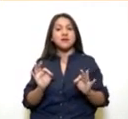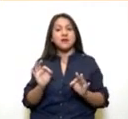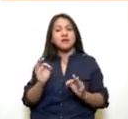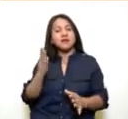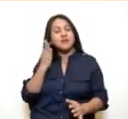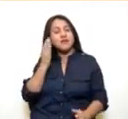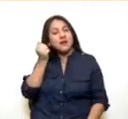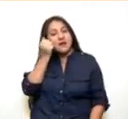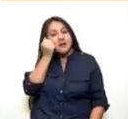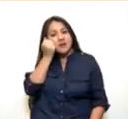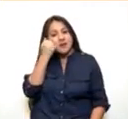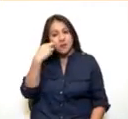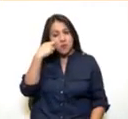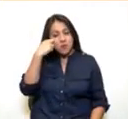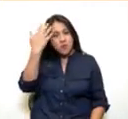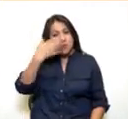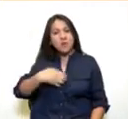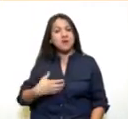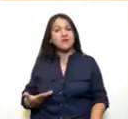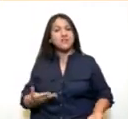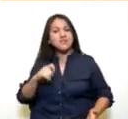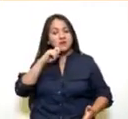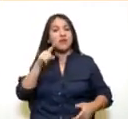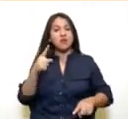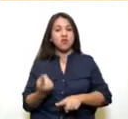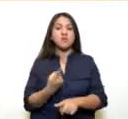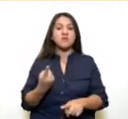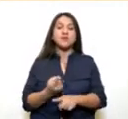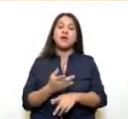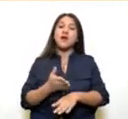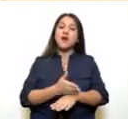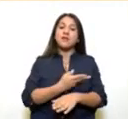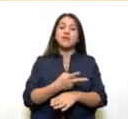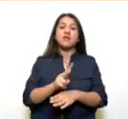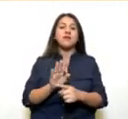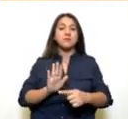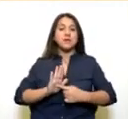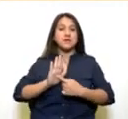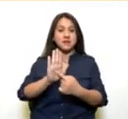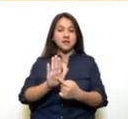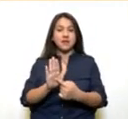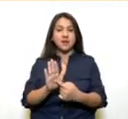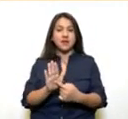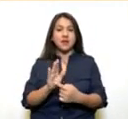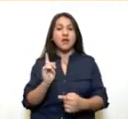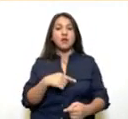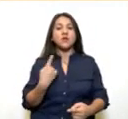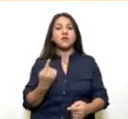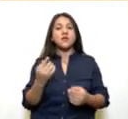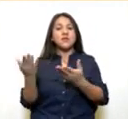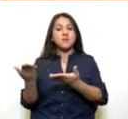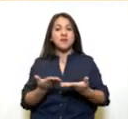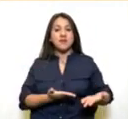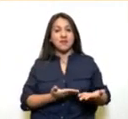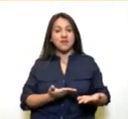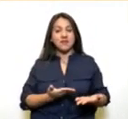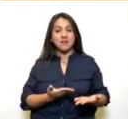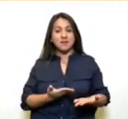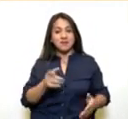significa finalmente conversar antes de presentar a nuestra invitada de hoy día